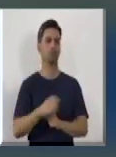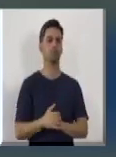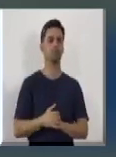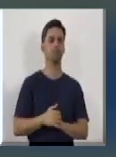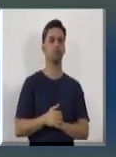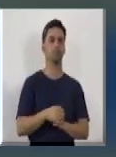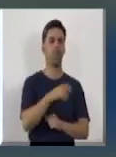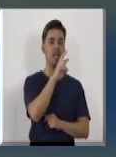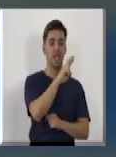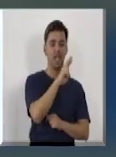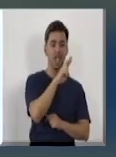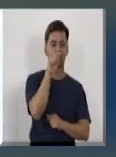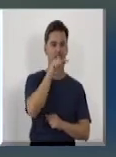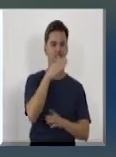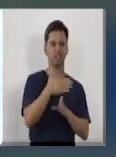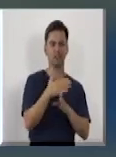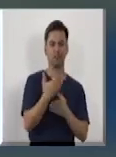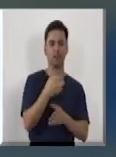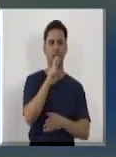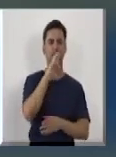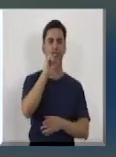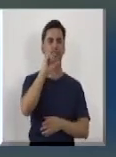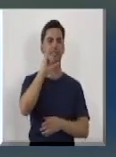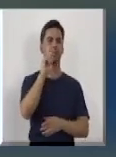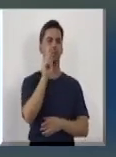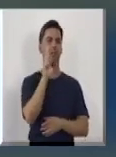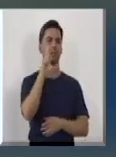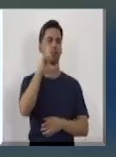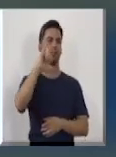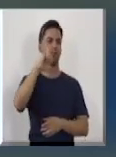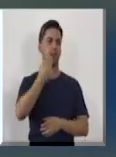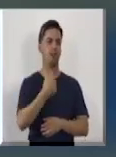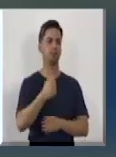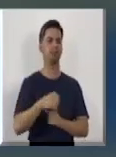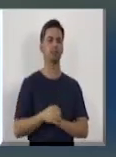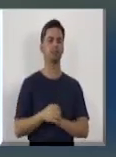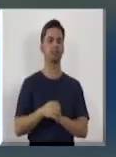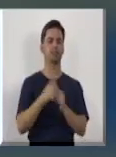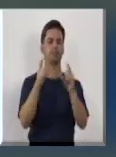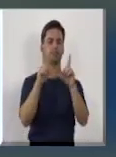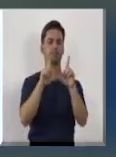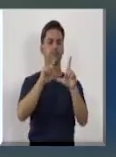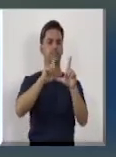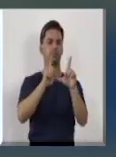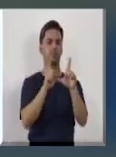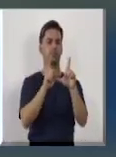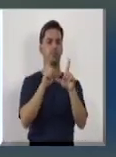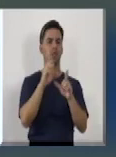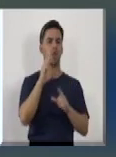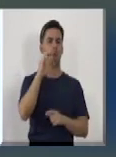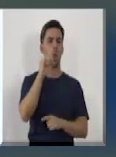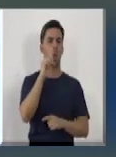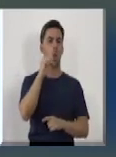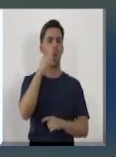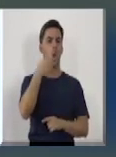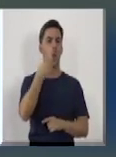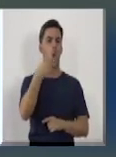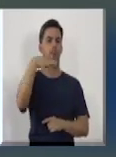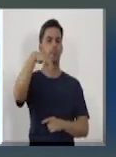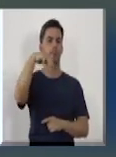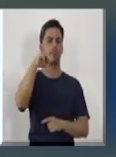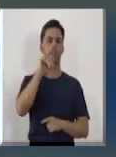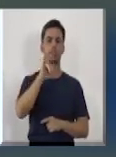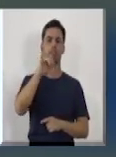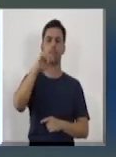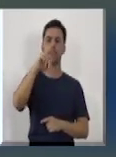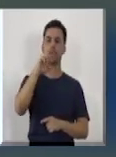se representa con la letra R mayúscula, y su instrumento es el ohmímetro, y se representa en ohm. No hicimos